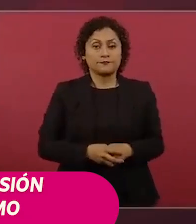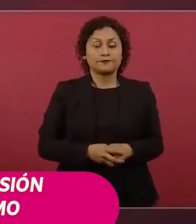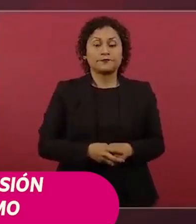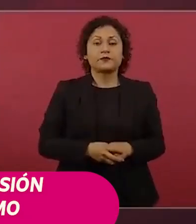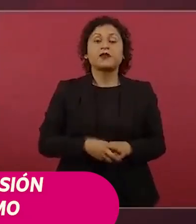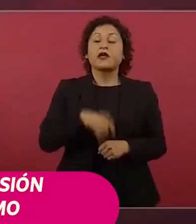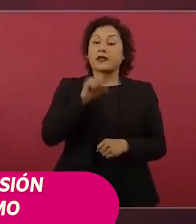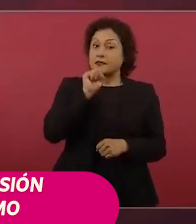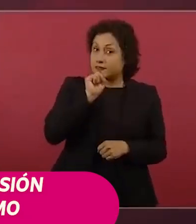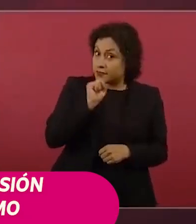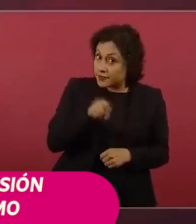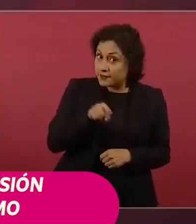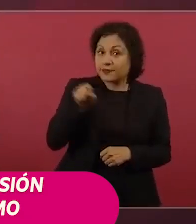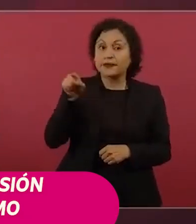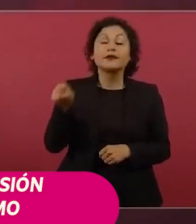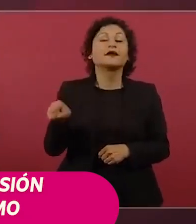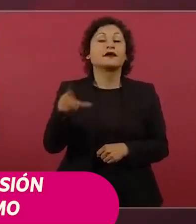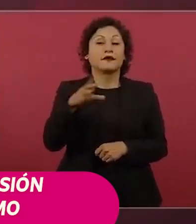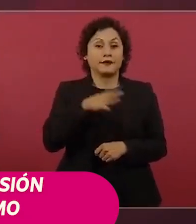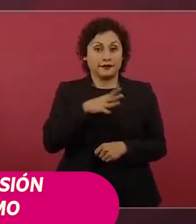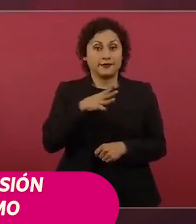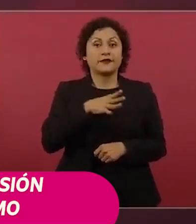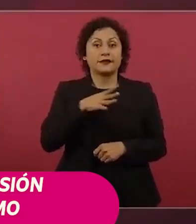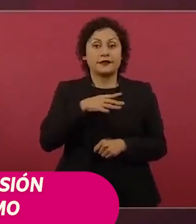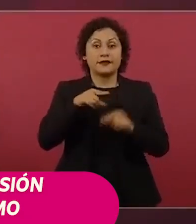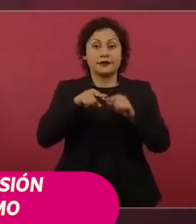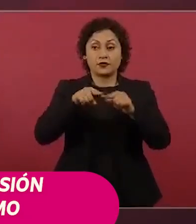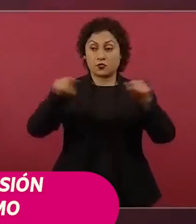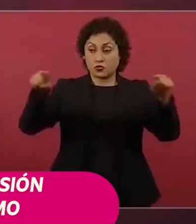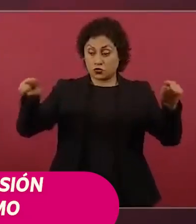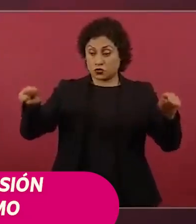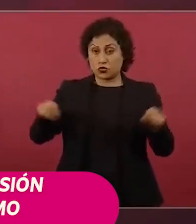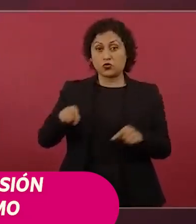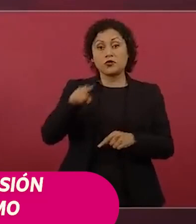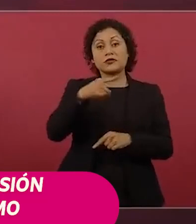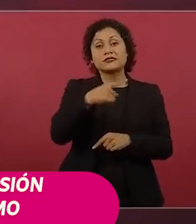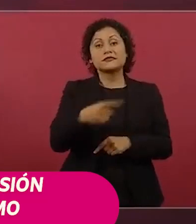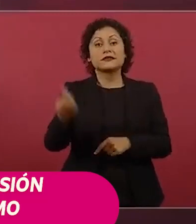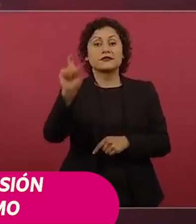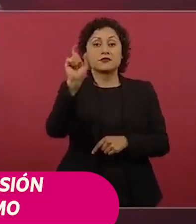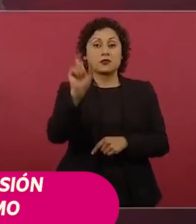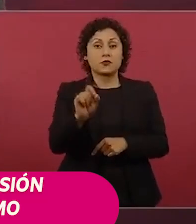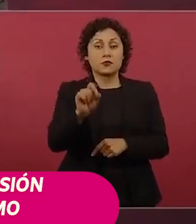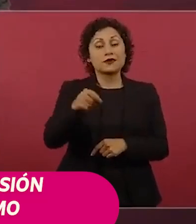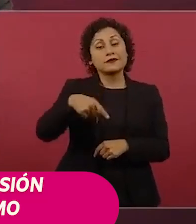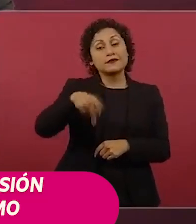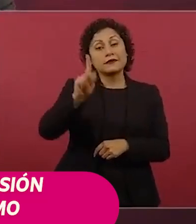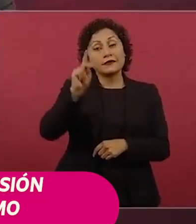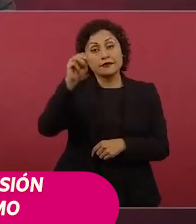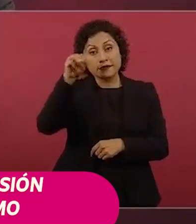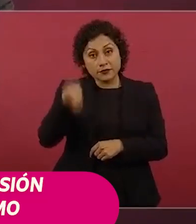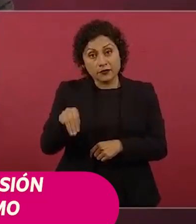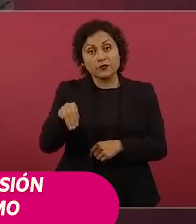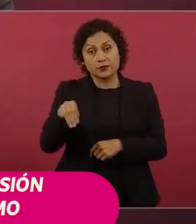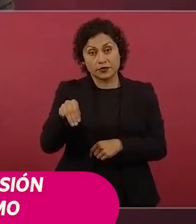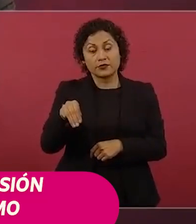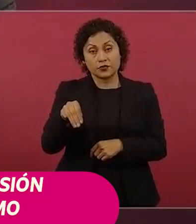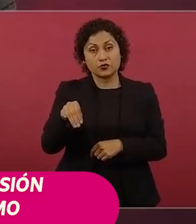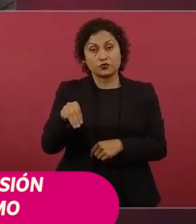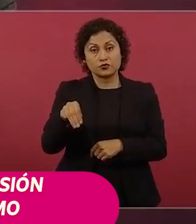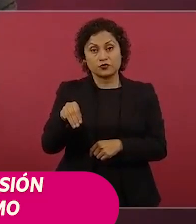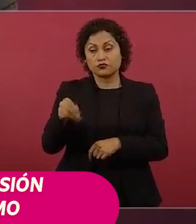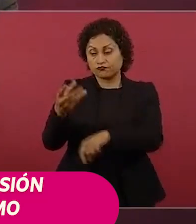en ese proyecto están los 120 kilómetros que se van a recuperar,